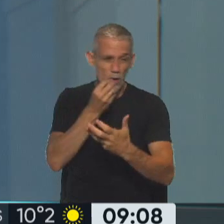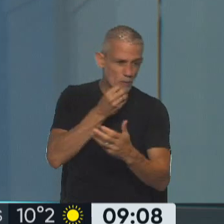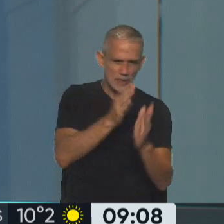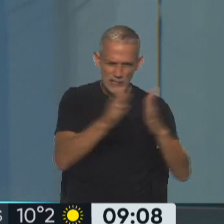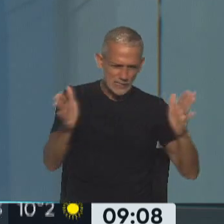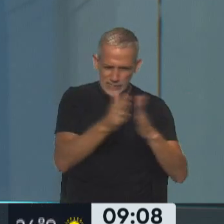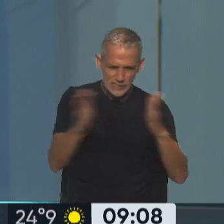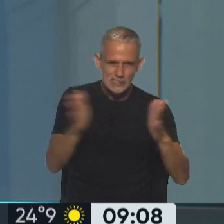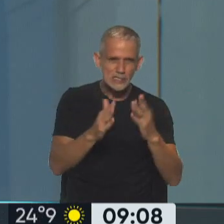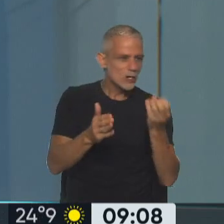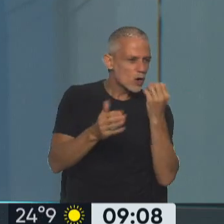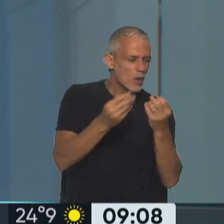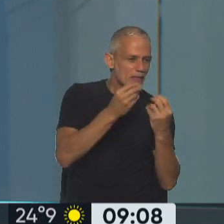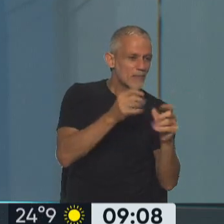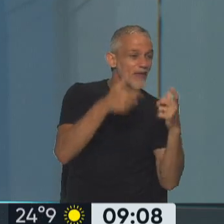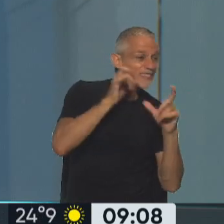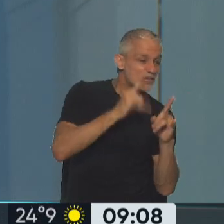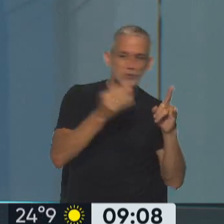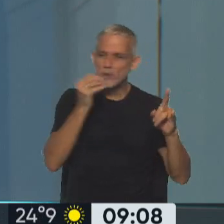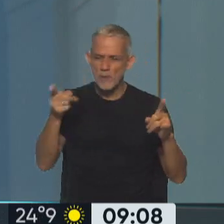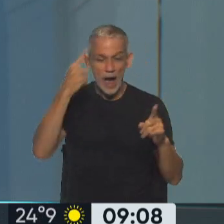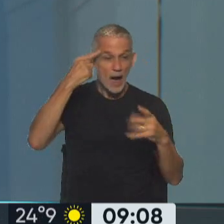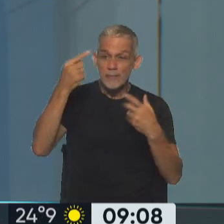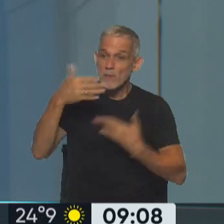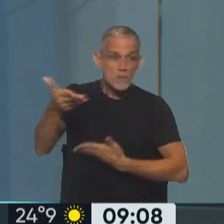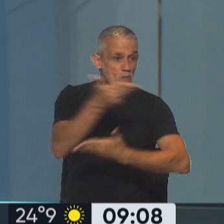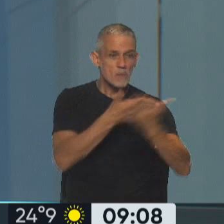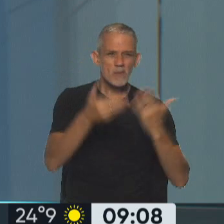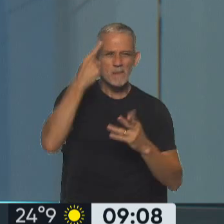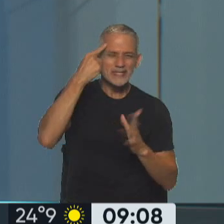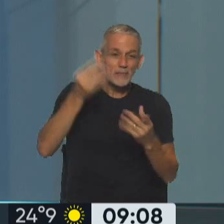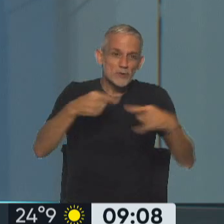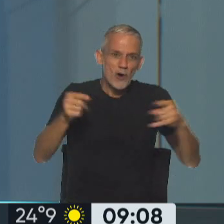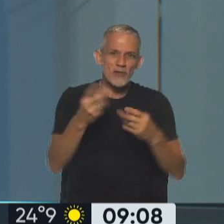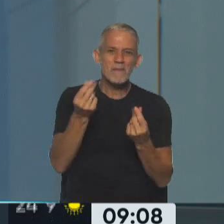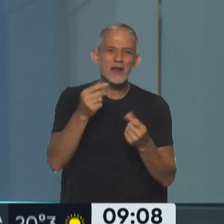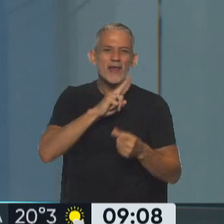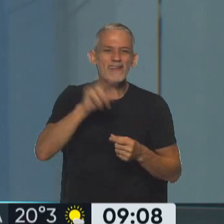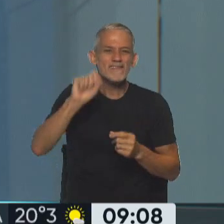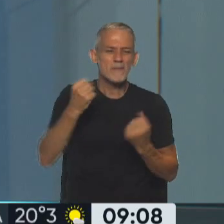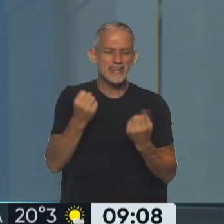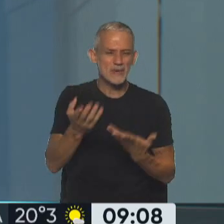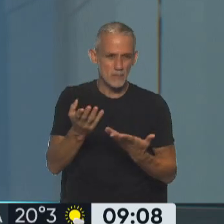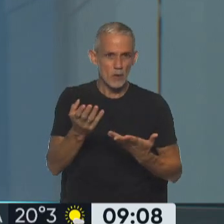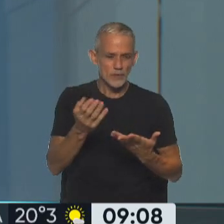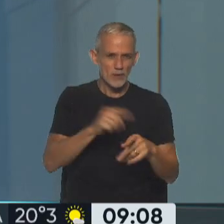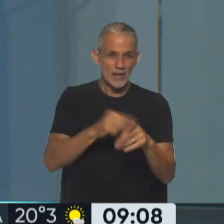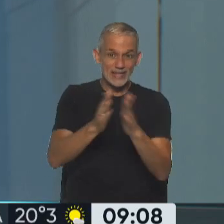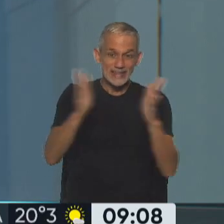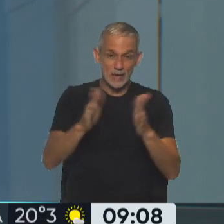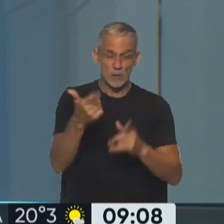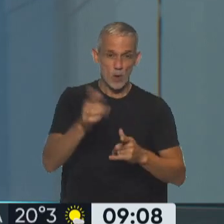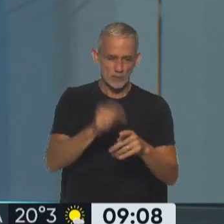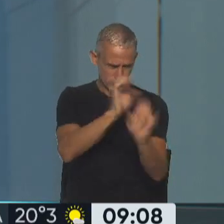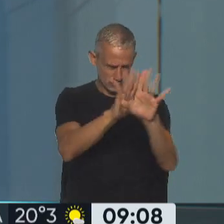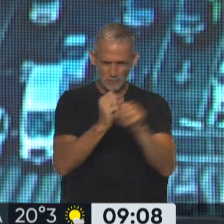comida, están hablando y compartiendo pensamientos y transmitiendo, ¿no? Transmitiendo valores del feminismo. Esto es como, me resultó muy interesante leerlo.